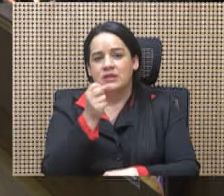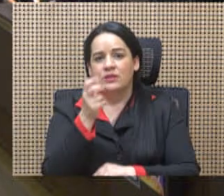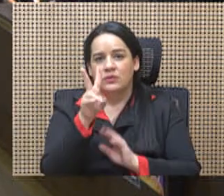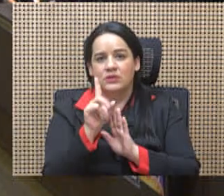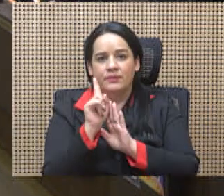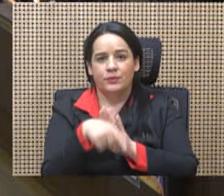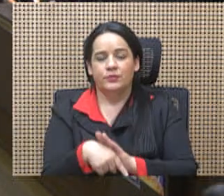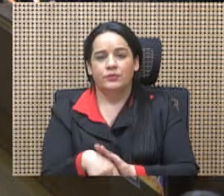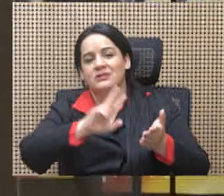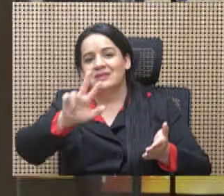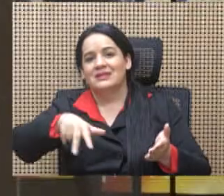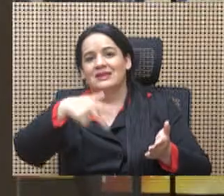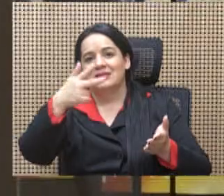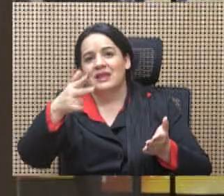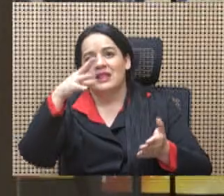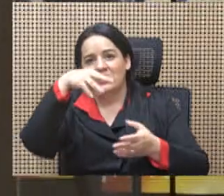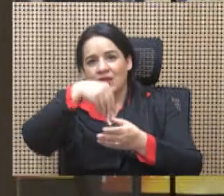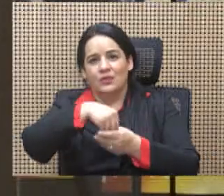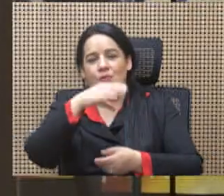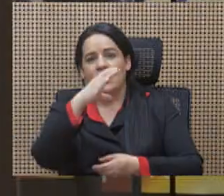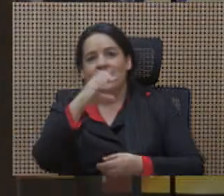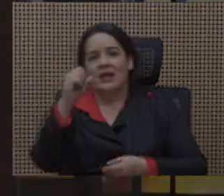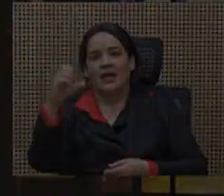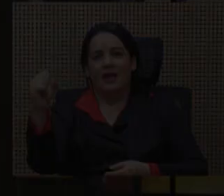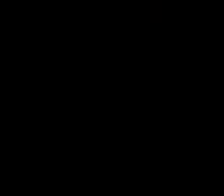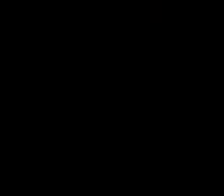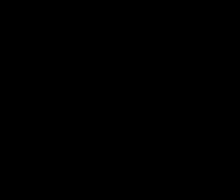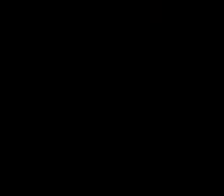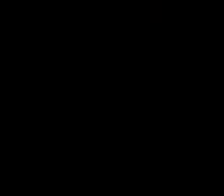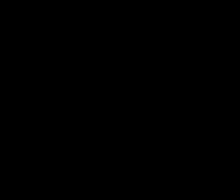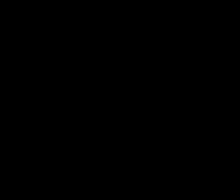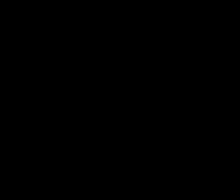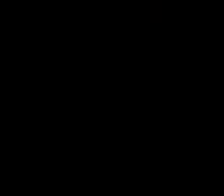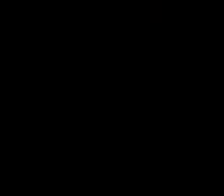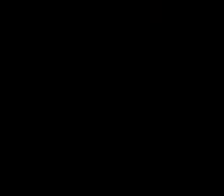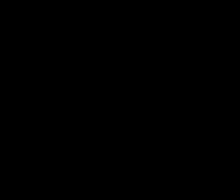la toma de decisiones contradictorios entre otros